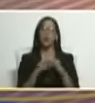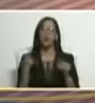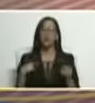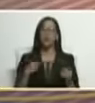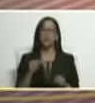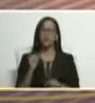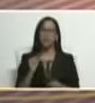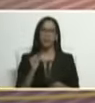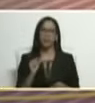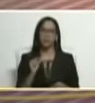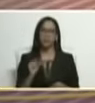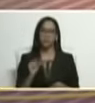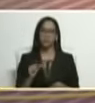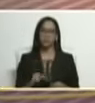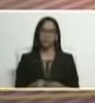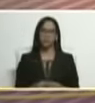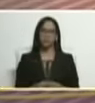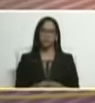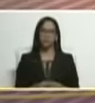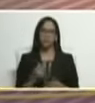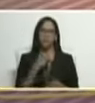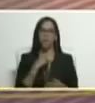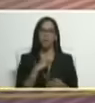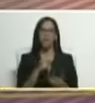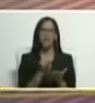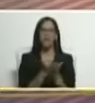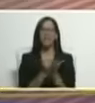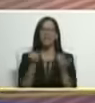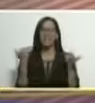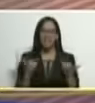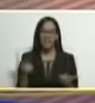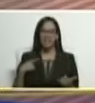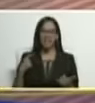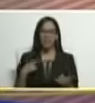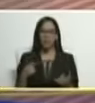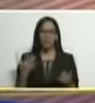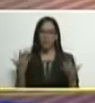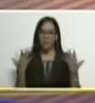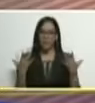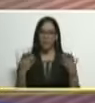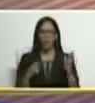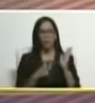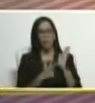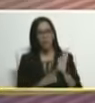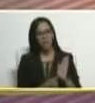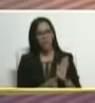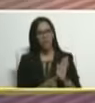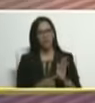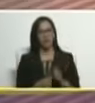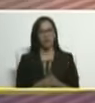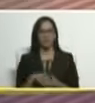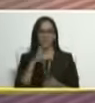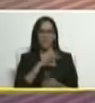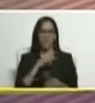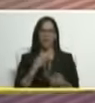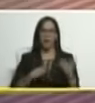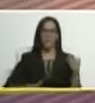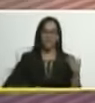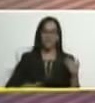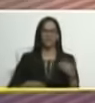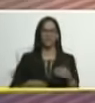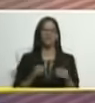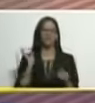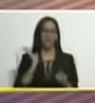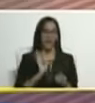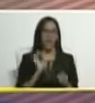momento. Me gustaría las pruebas que ya tengo en la mano, mostrárselas. Señora vicepresidenta, llegará el